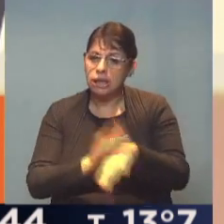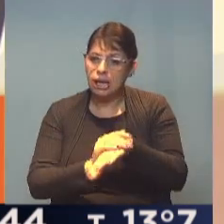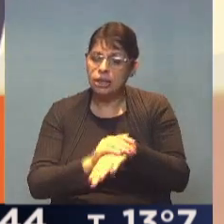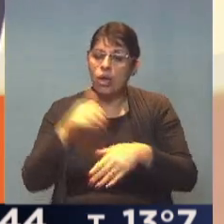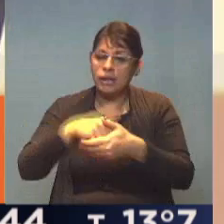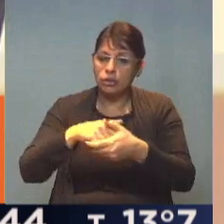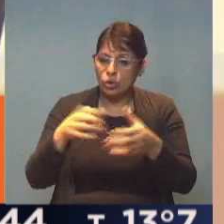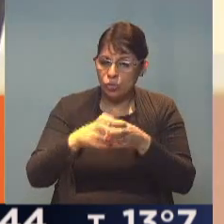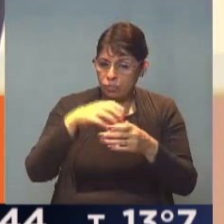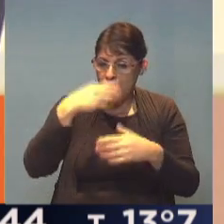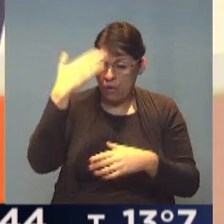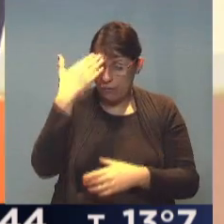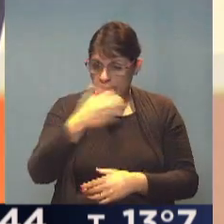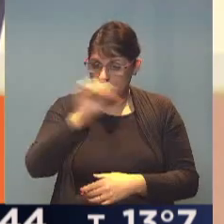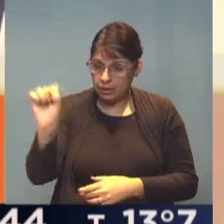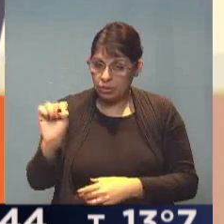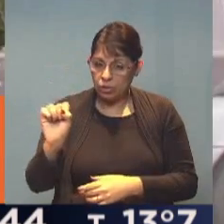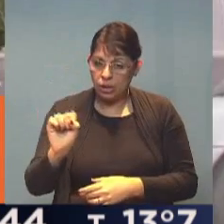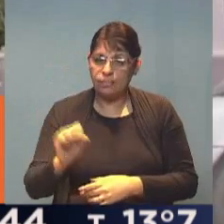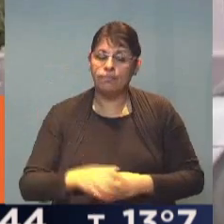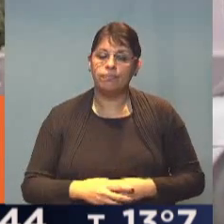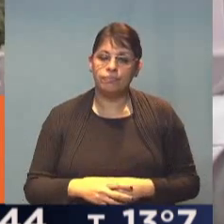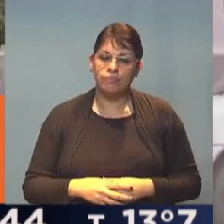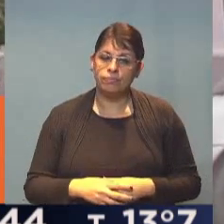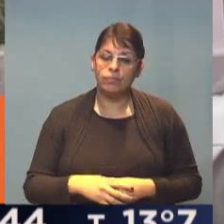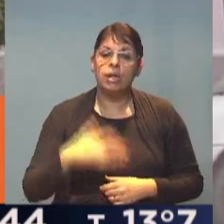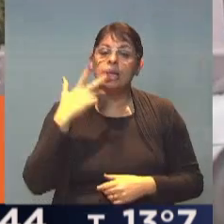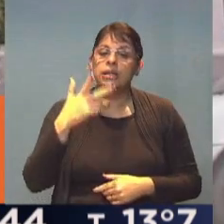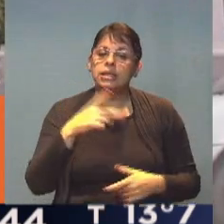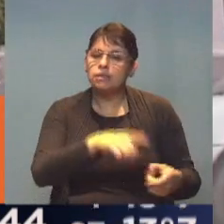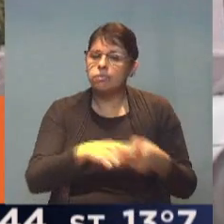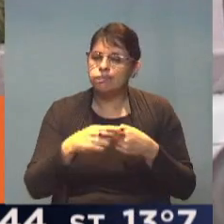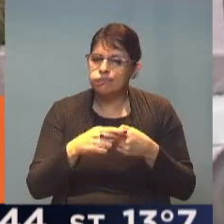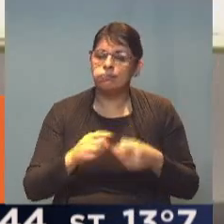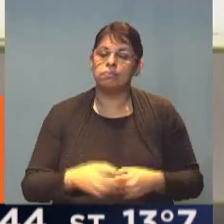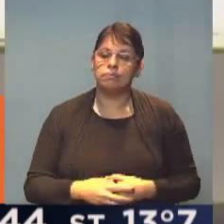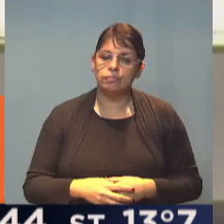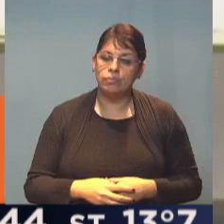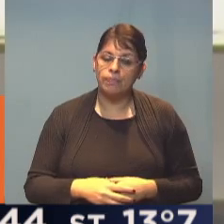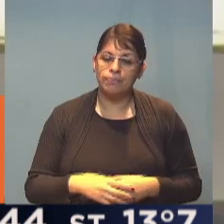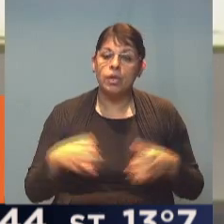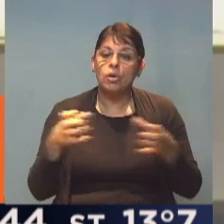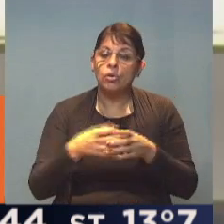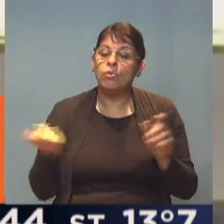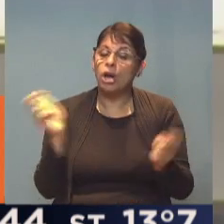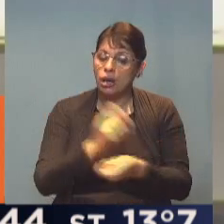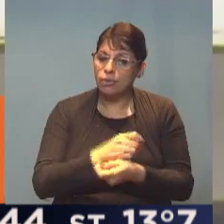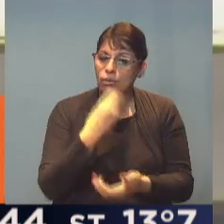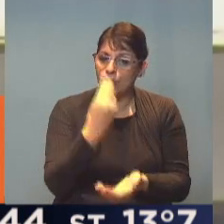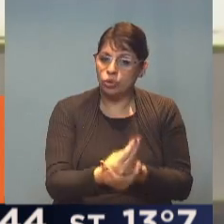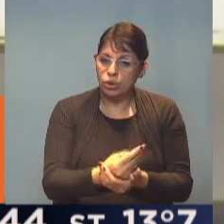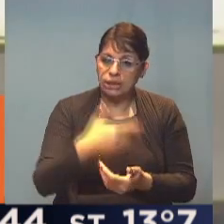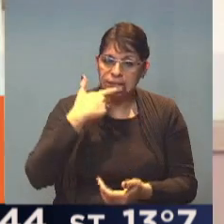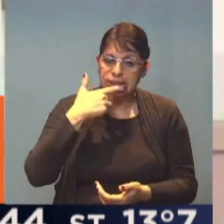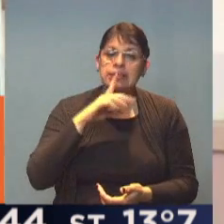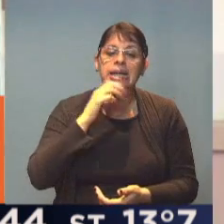Frente para la Victoria se queden con el sello de Frente para la Victoria. Son los terceros en discordia. Desde Eco Cambiemos se postula Eduardo